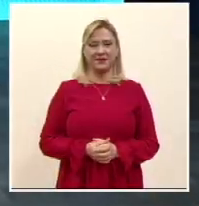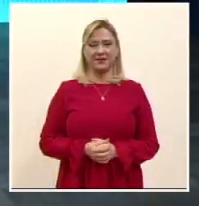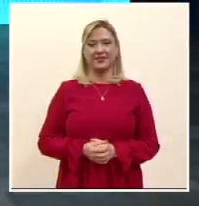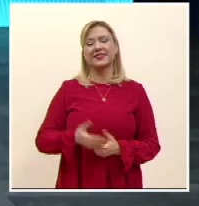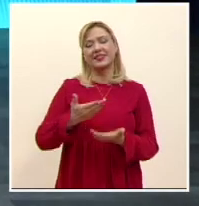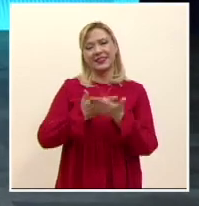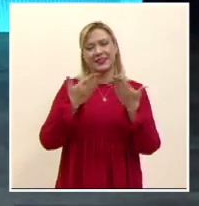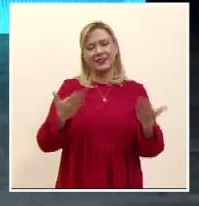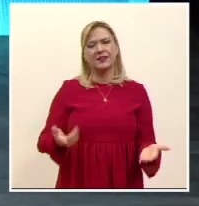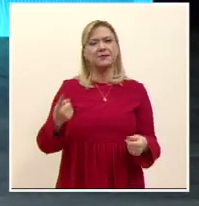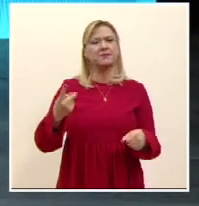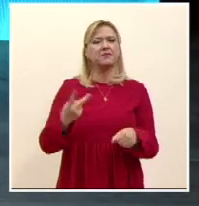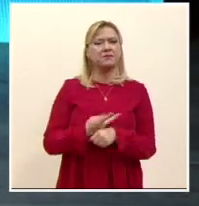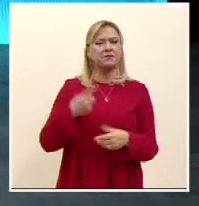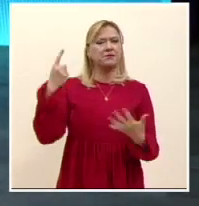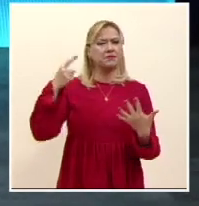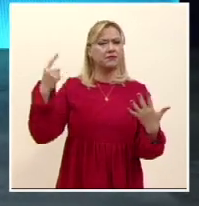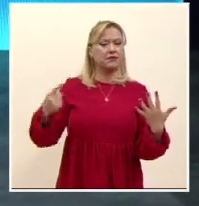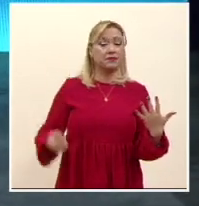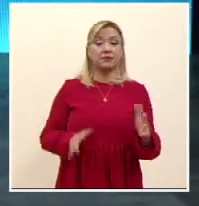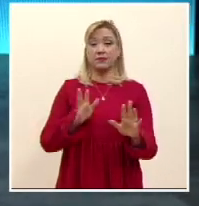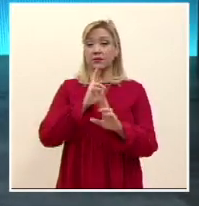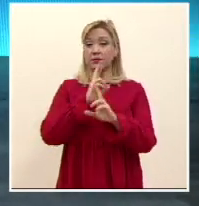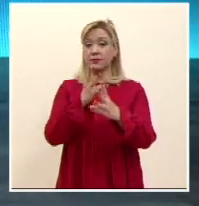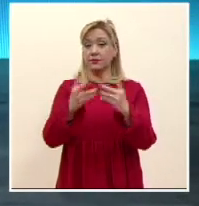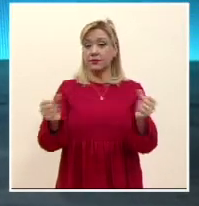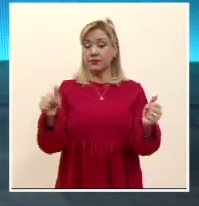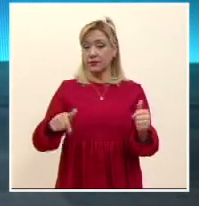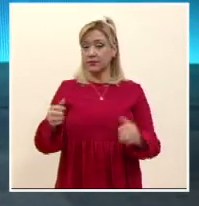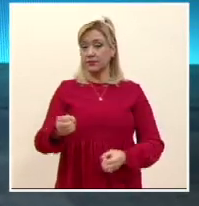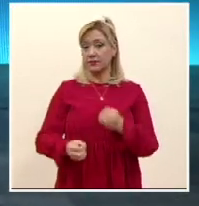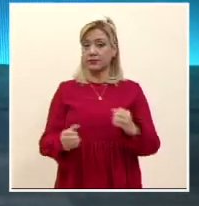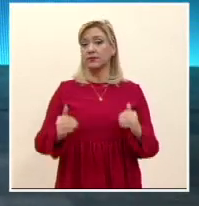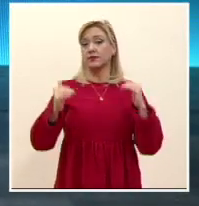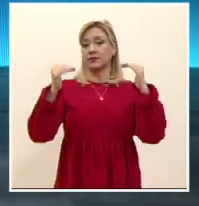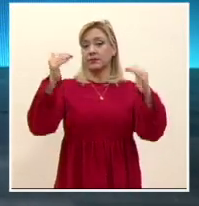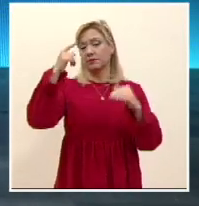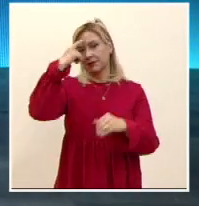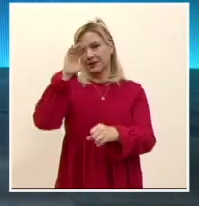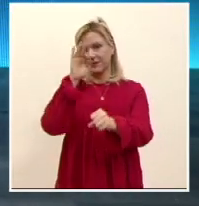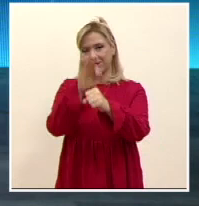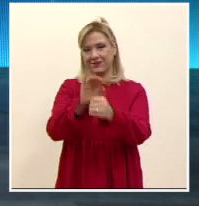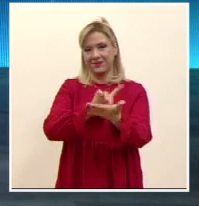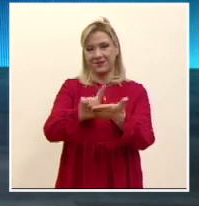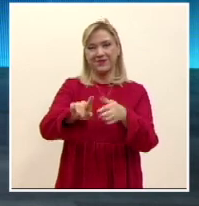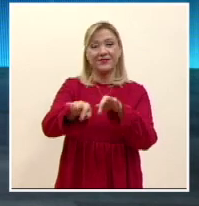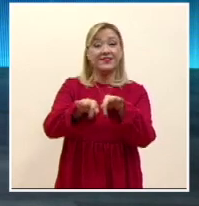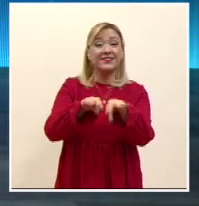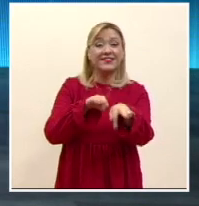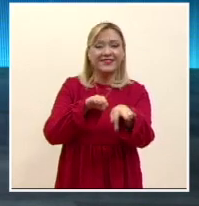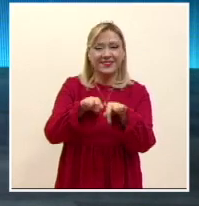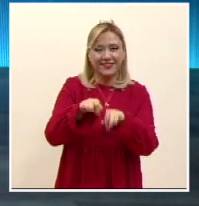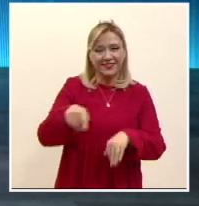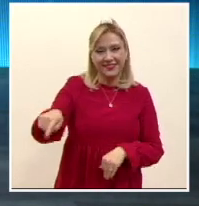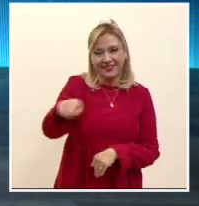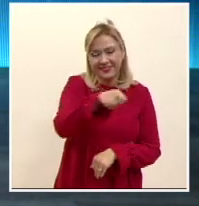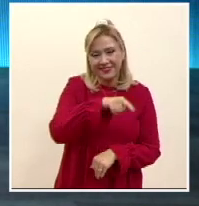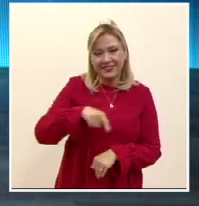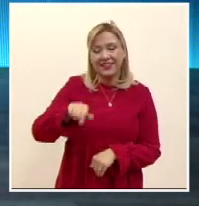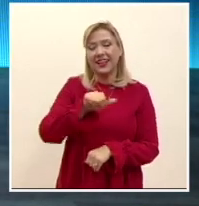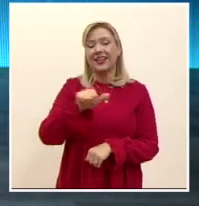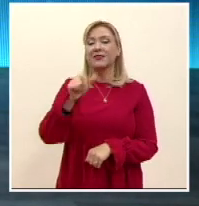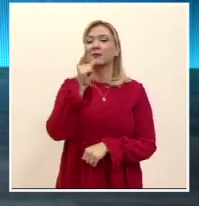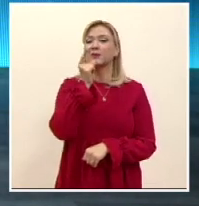Vámonos ahora a algunos asuntos relevantes que ha resuelto la Suprema Corte para proteger los derechos laborales de las fuerzas de